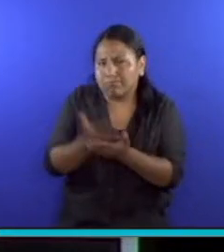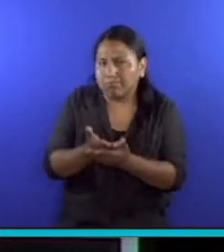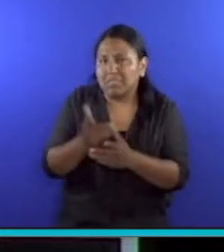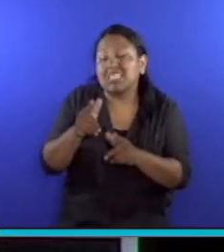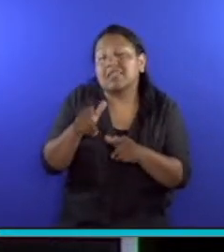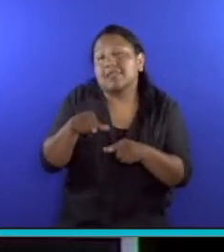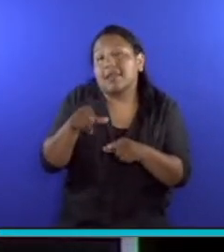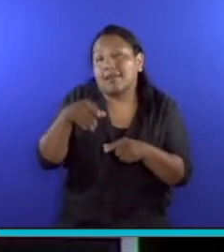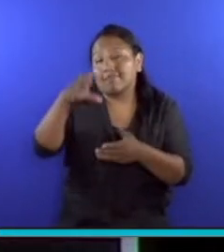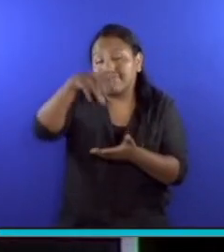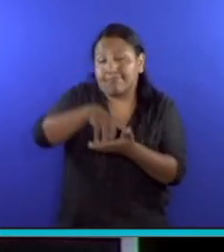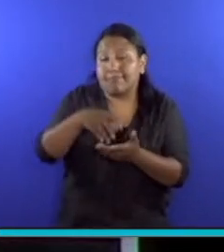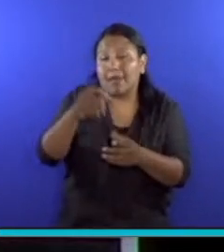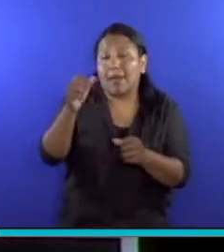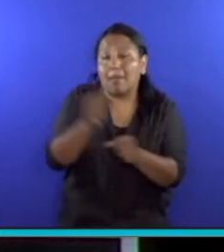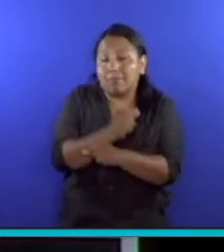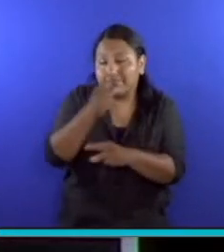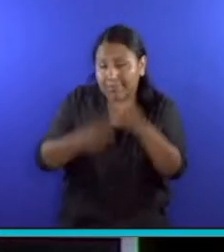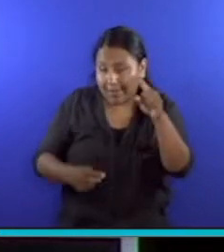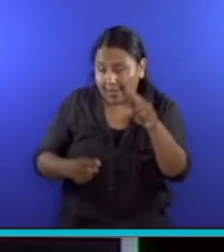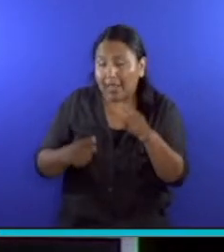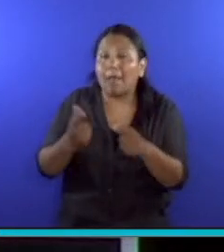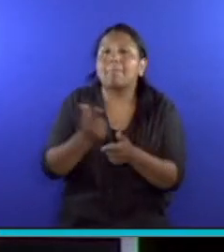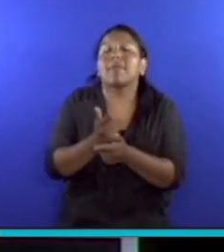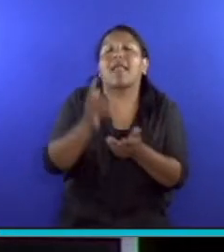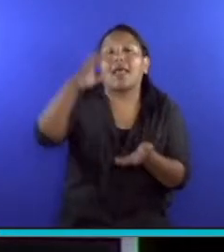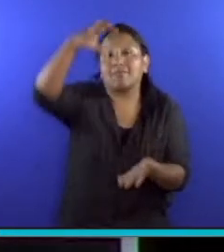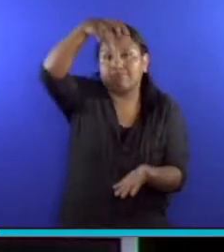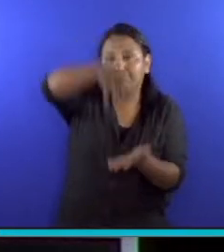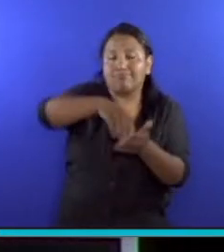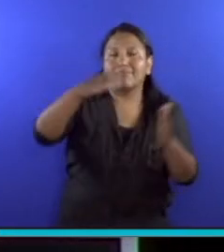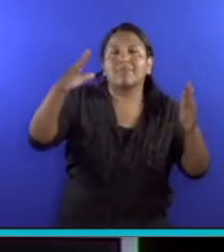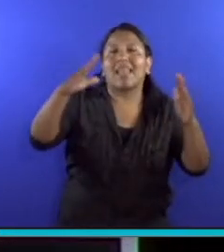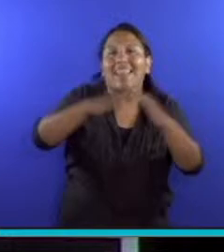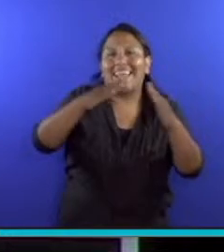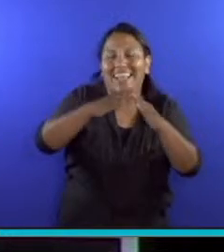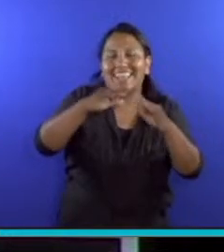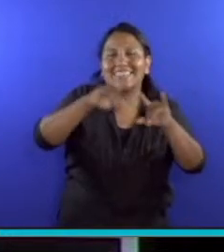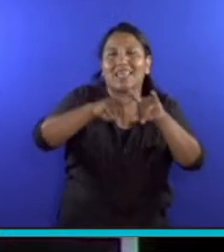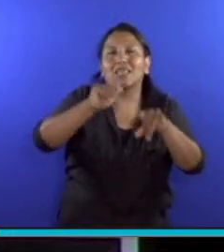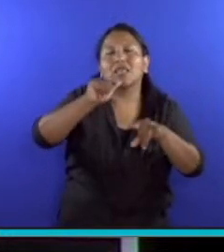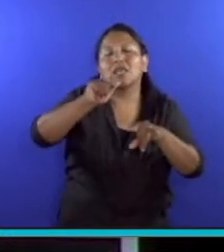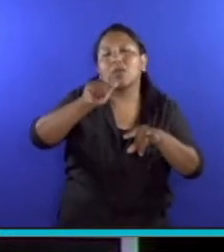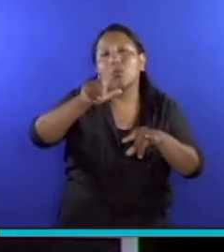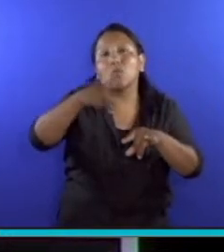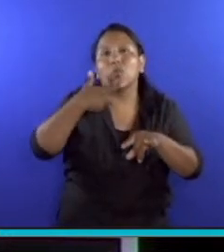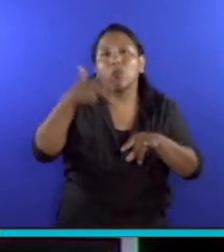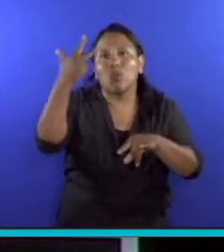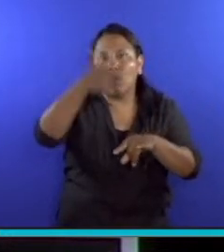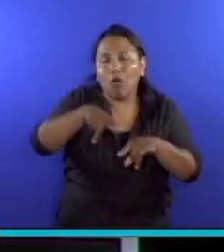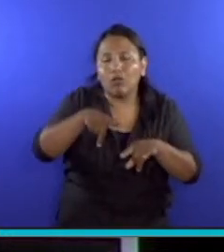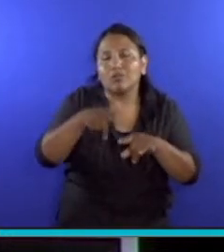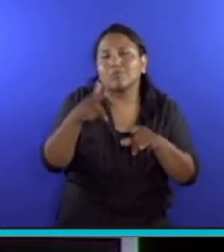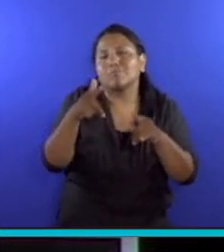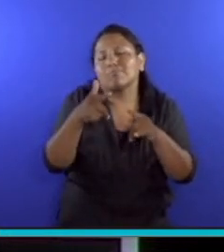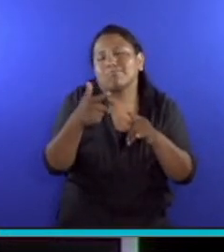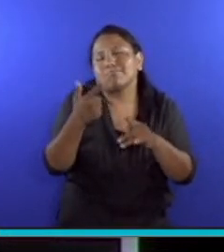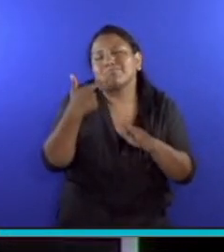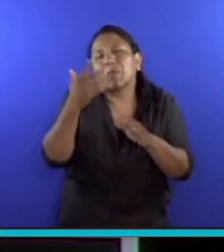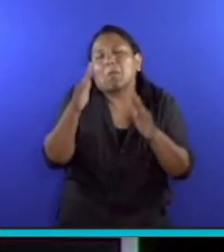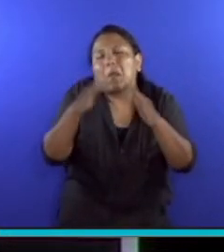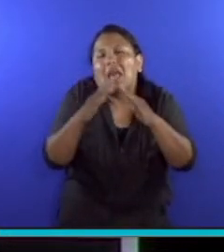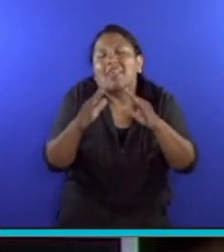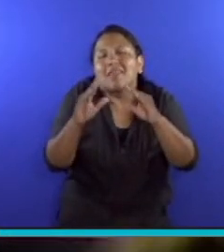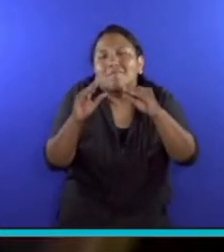sanción para la expropiación de la última casa donde vivió Rodolfo Walsh, esa humilde casita de adobe en